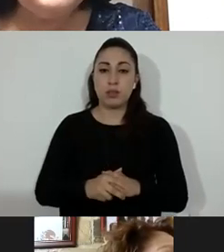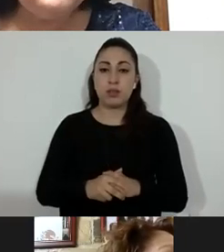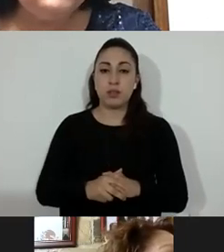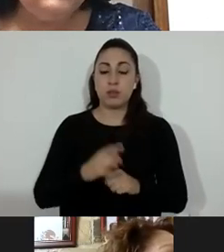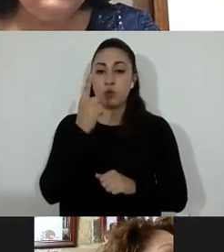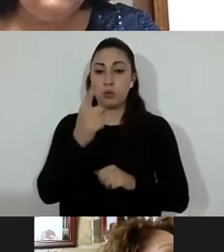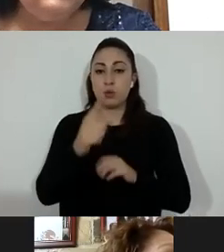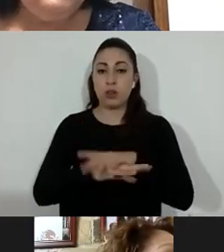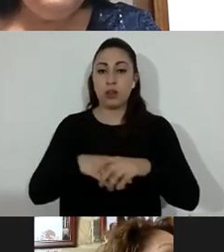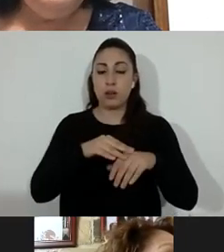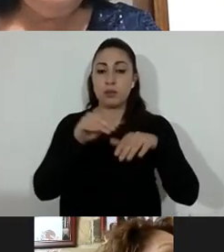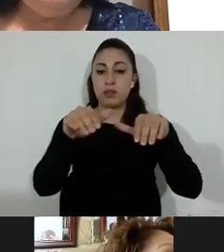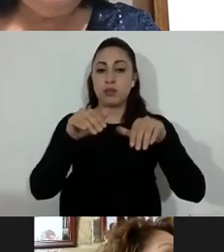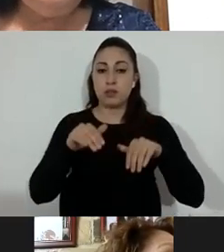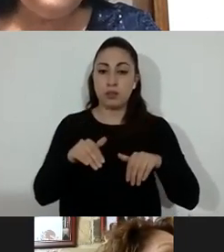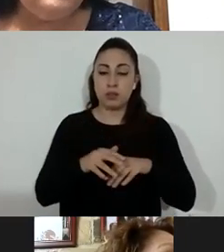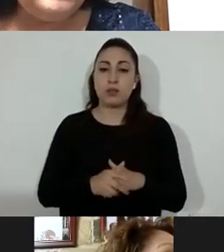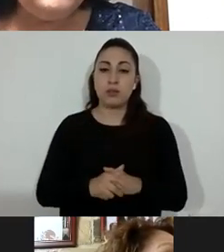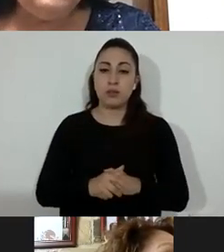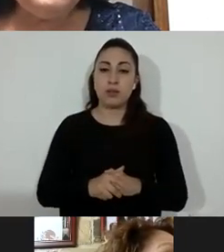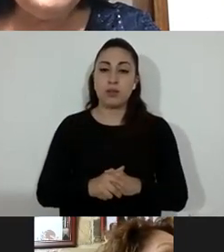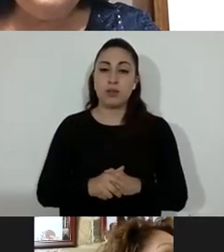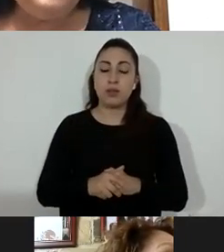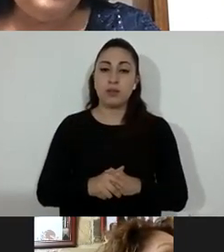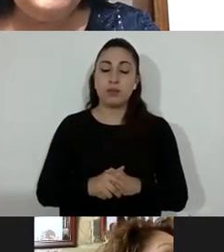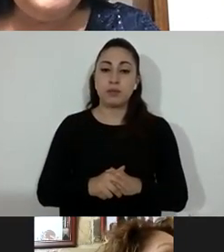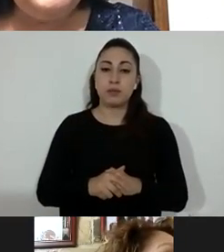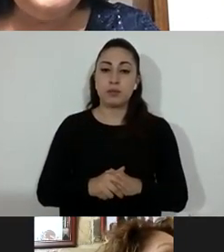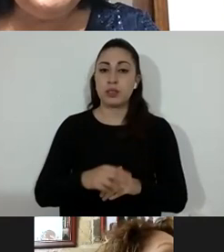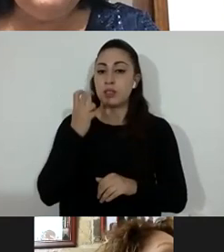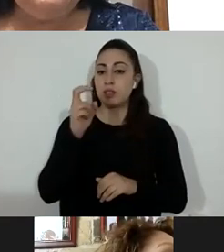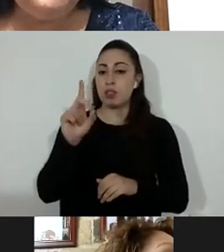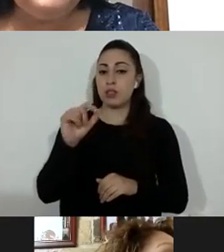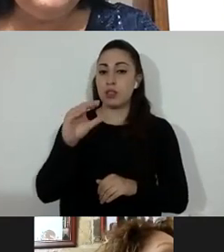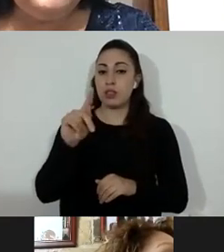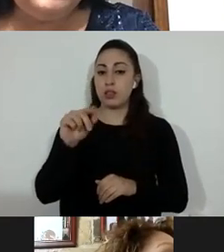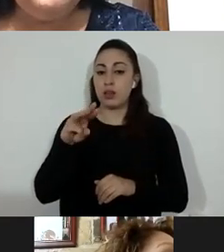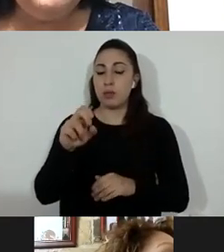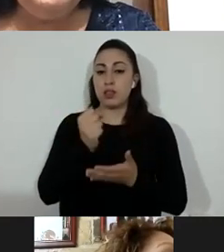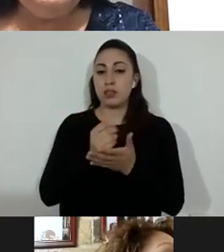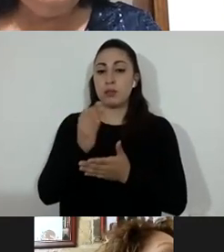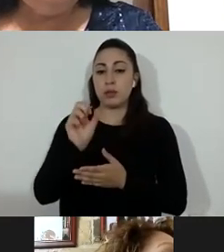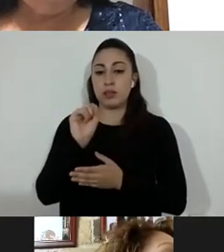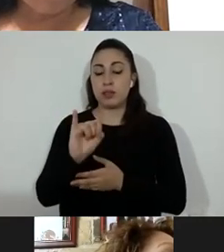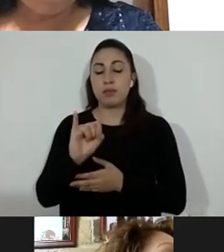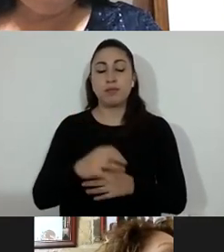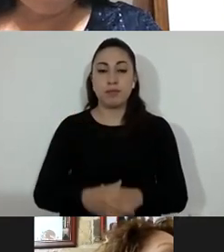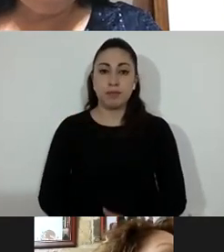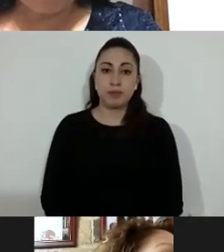Una abstención. Por lo tanto, se aprueba el dictamen por mayoría.